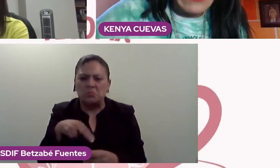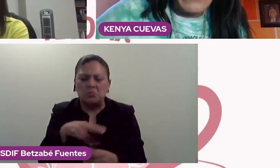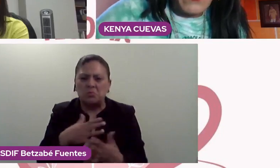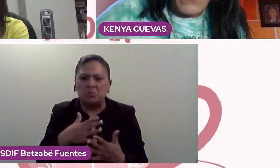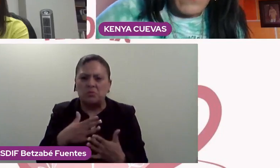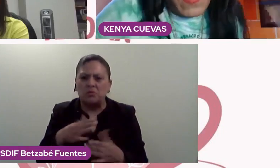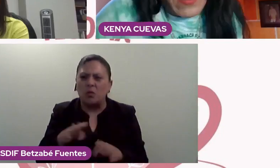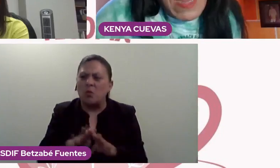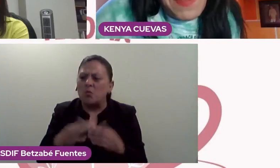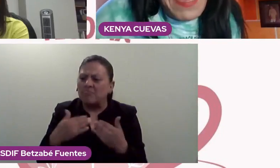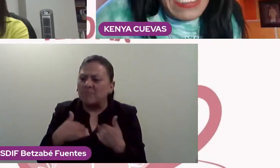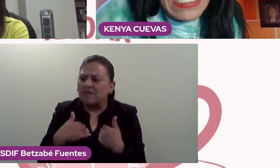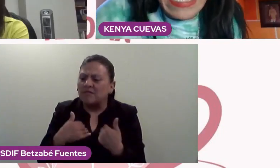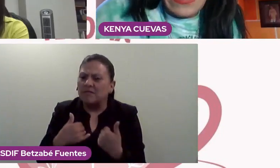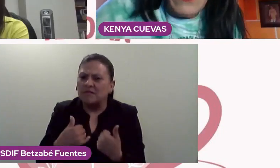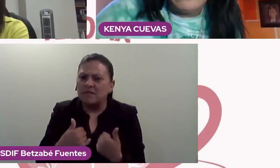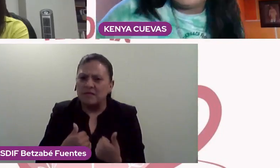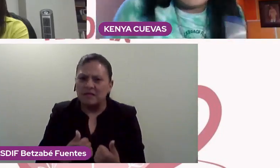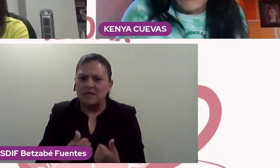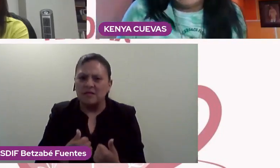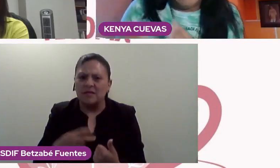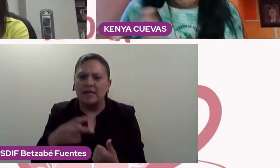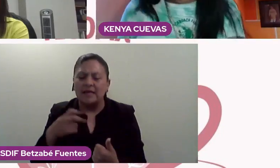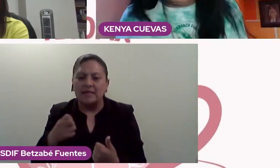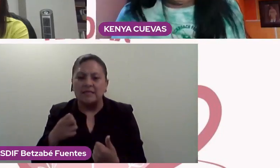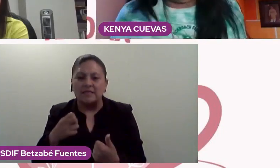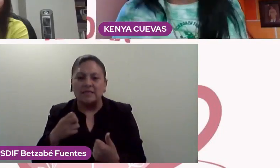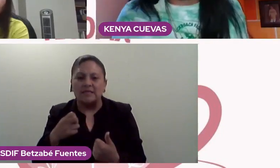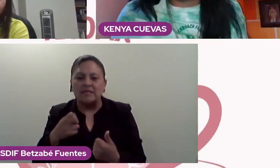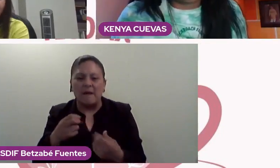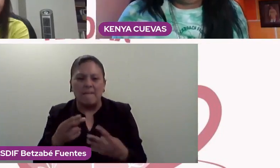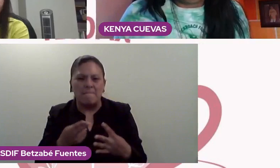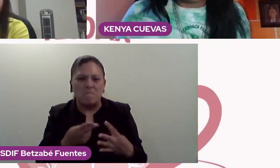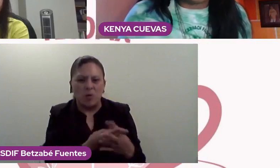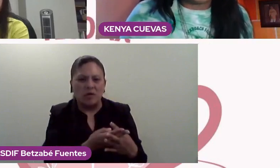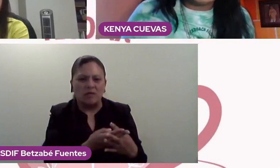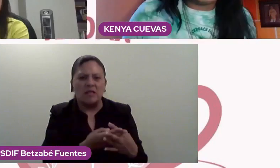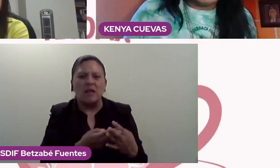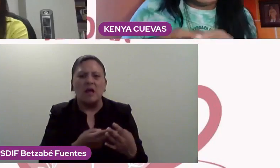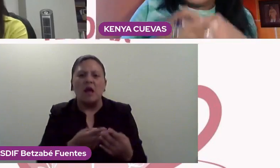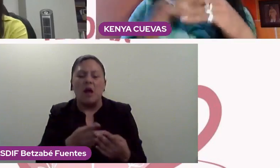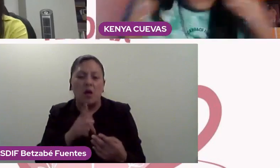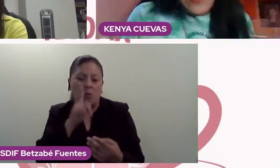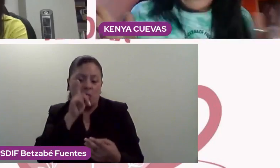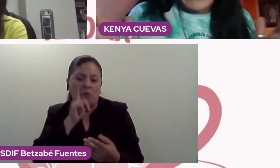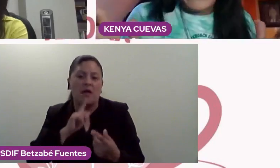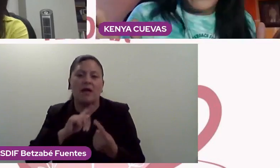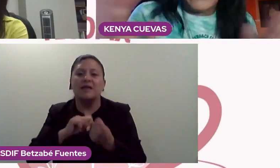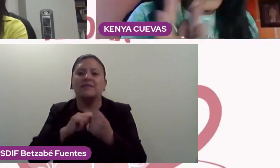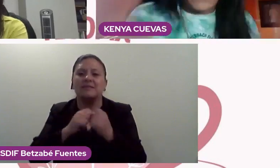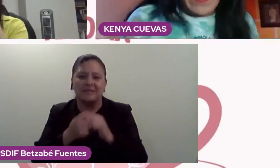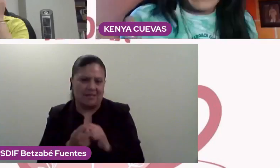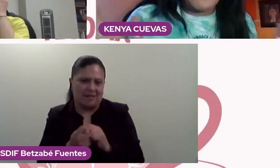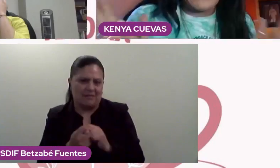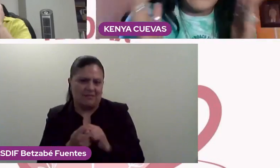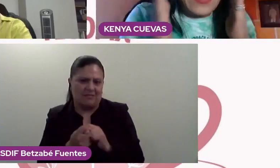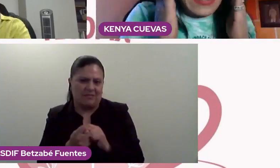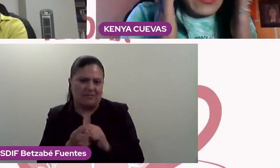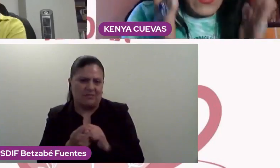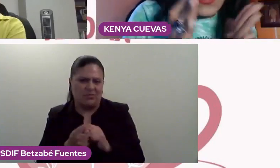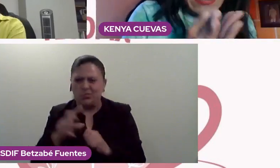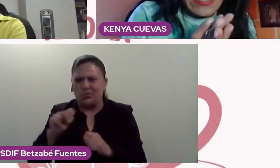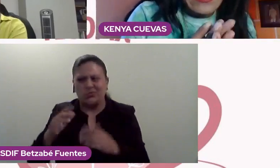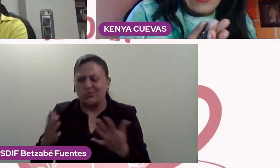este delito con el feminicidio ni con el homicidio, ¿no? Entonces, con ninguna de las dos nos cuadraba,